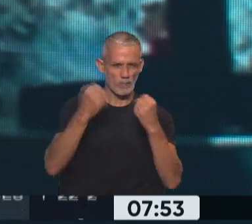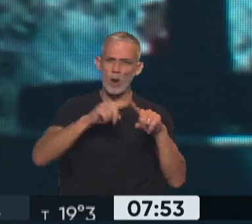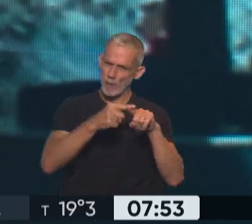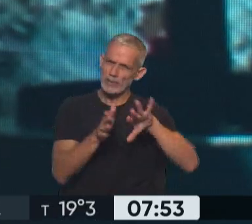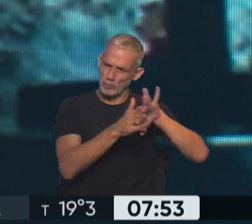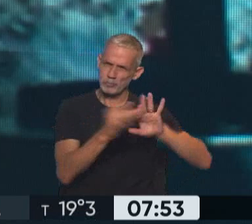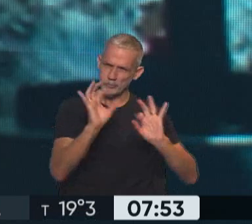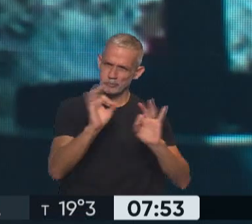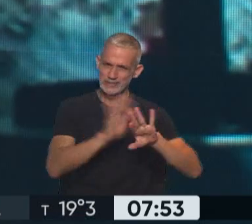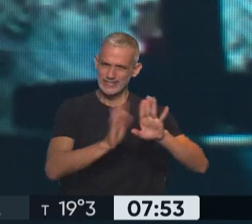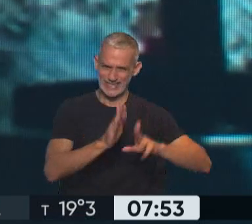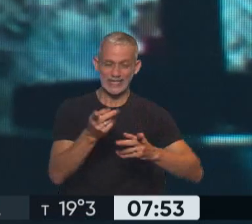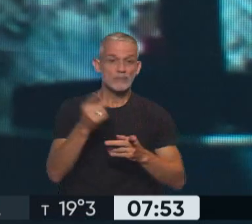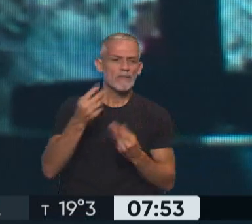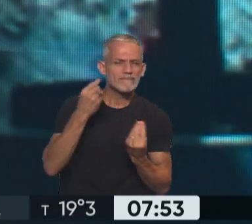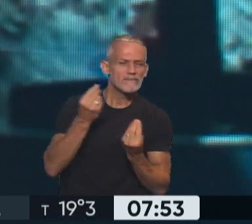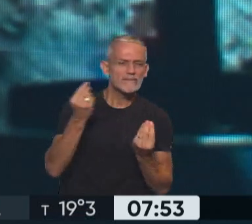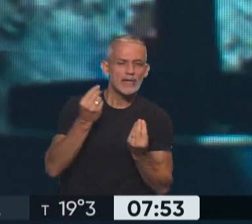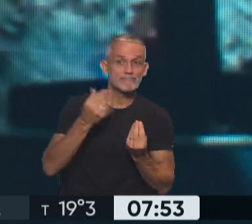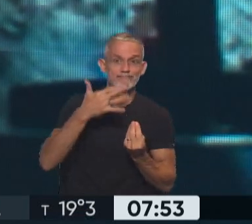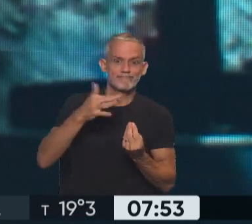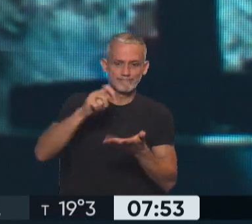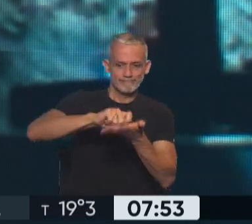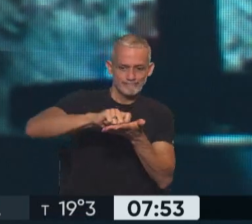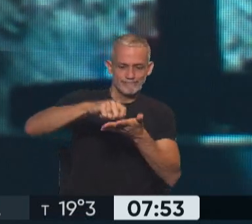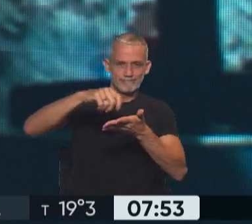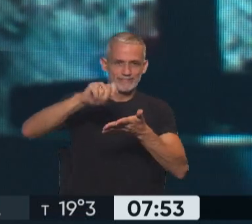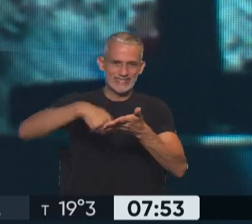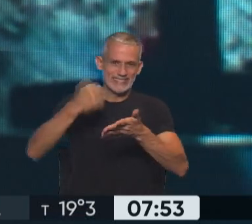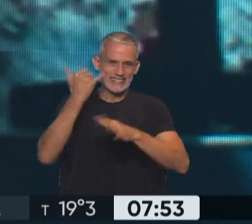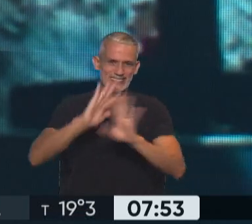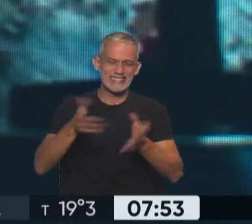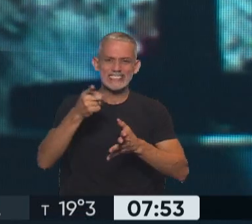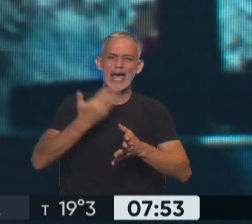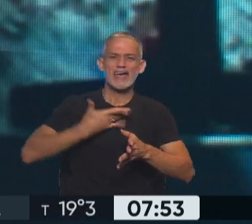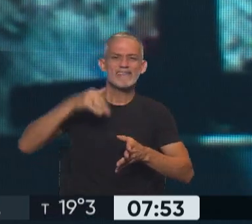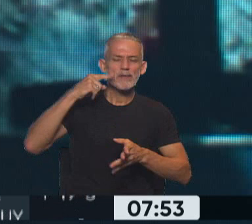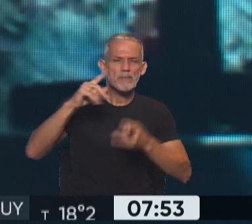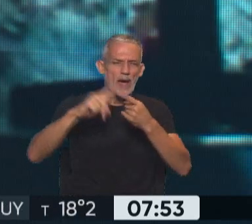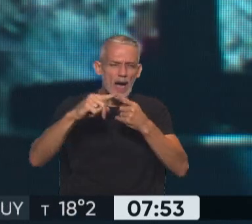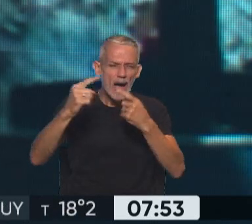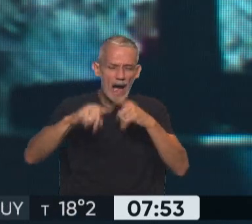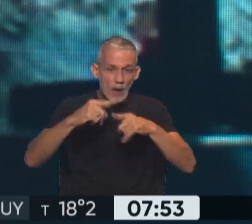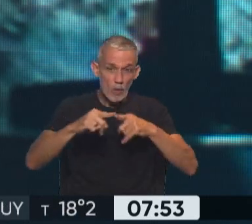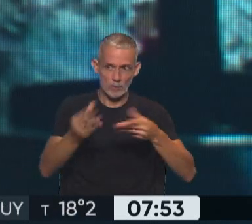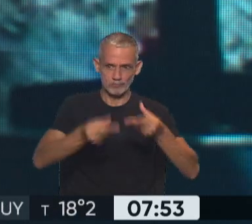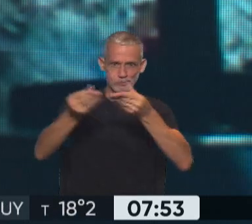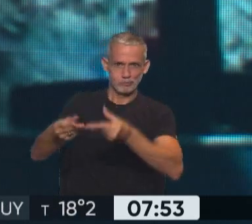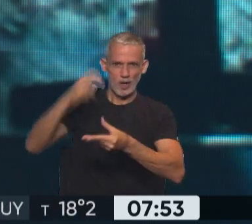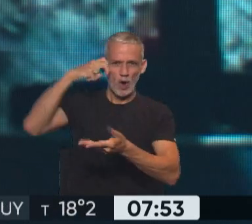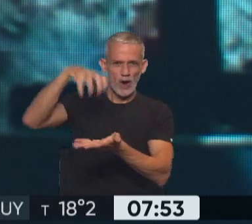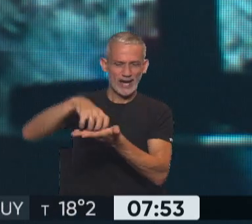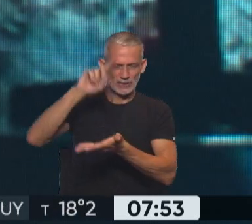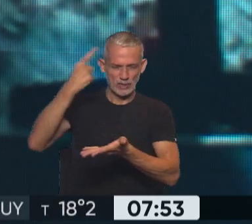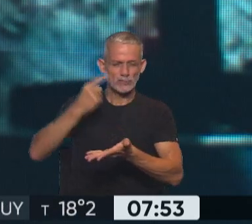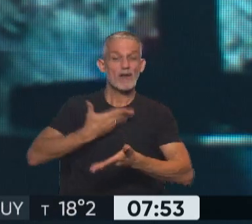que significa este entendimiento que anuncia Alberto Fernández y que, según se indicó en las próximas horas, ya va a ser presentado en el Congreso Nacional. Lo